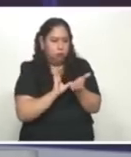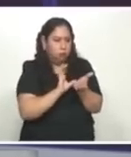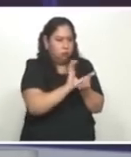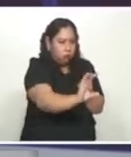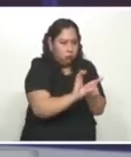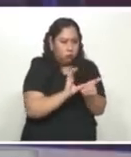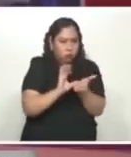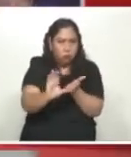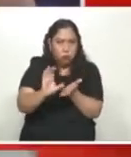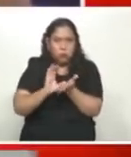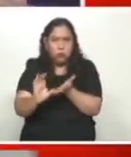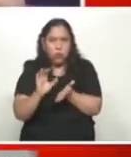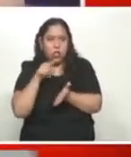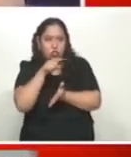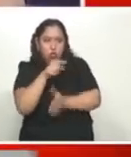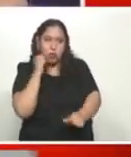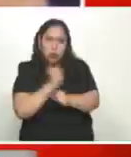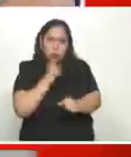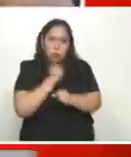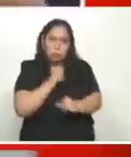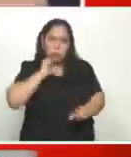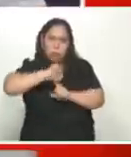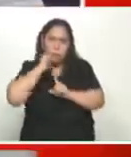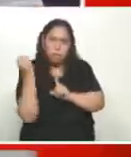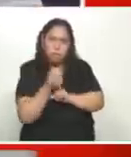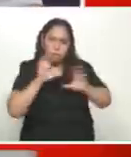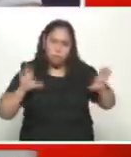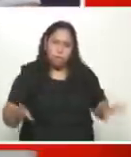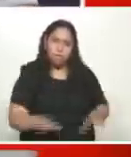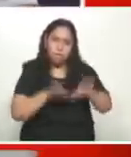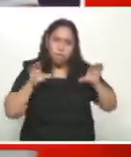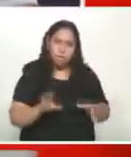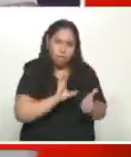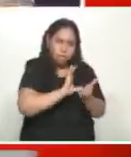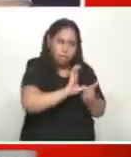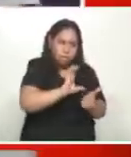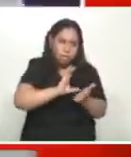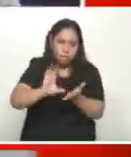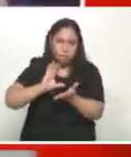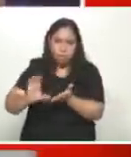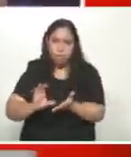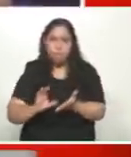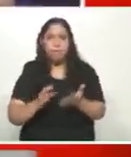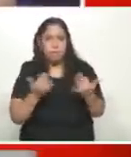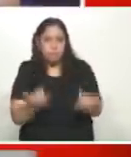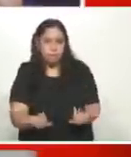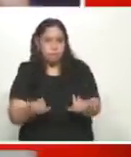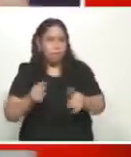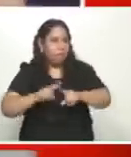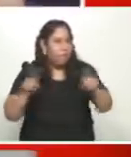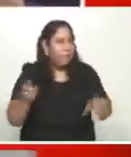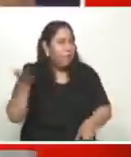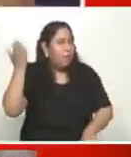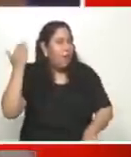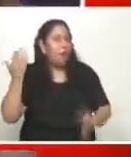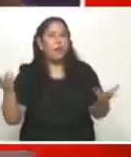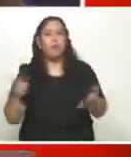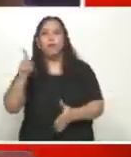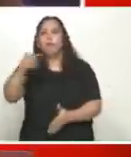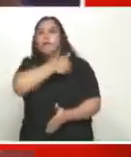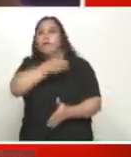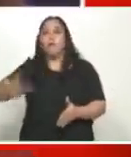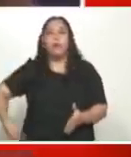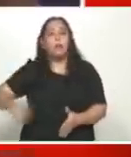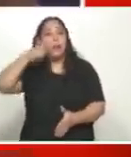estamos comenzando. Le pedimos al pueblo que se apoye esa contundente definición que tomó la presidenta Castro. O administraba